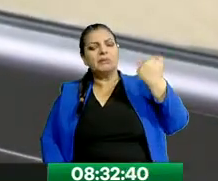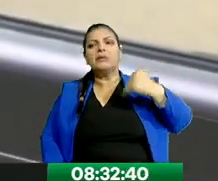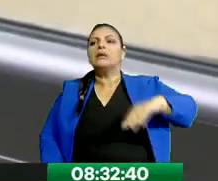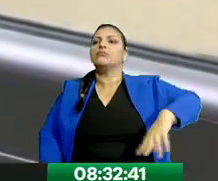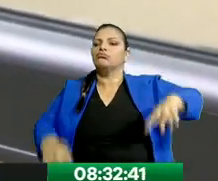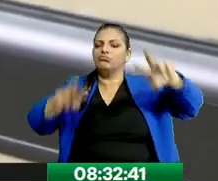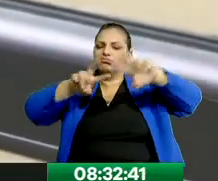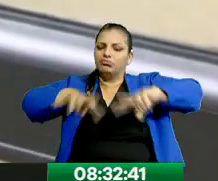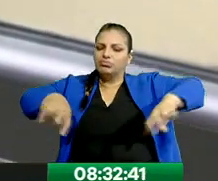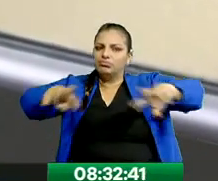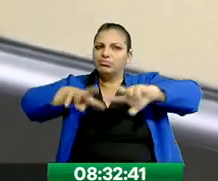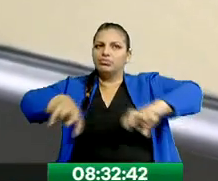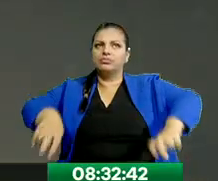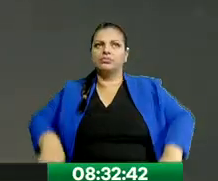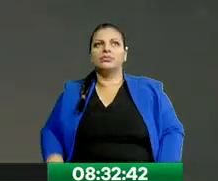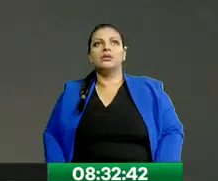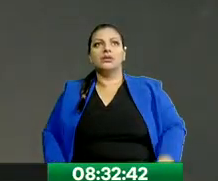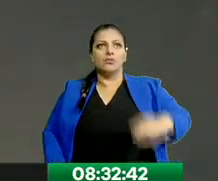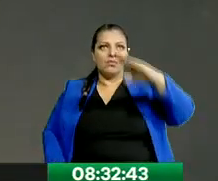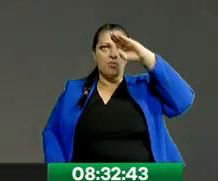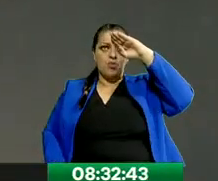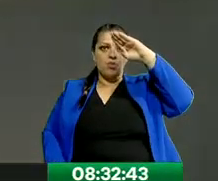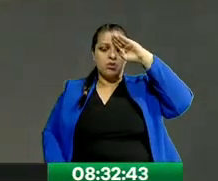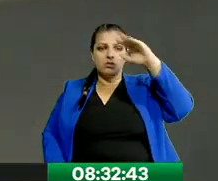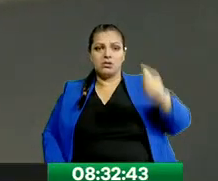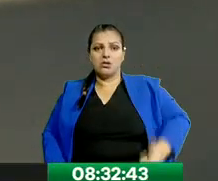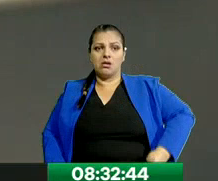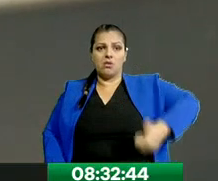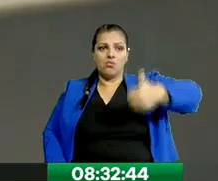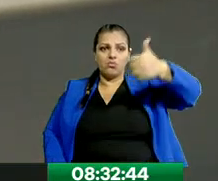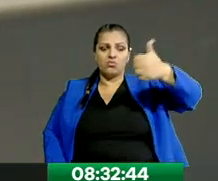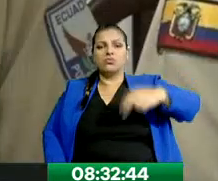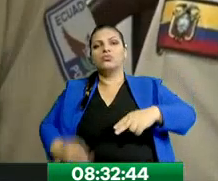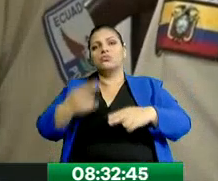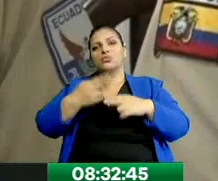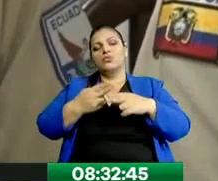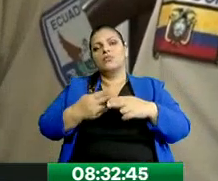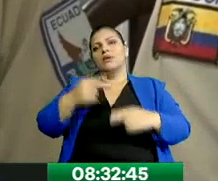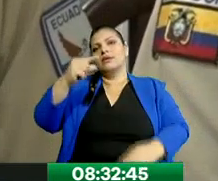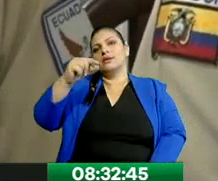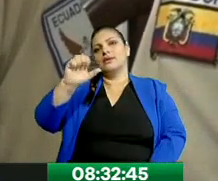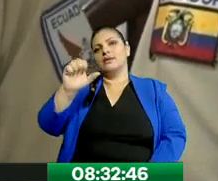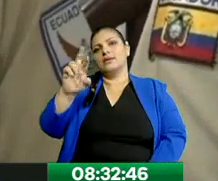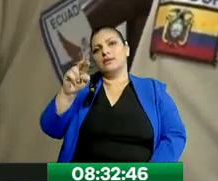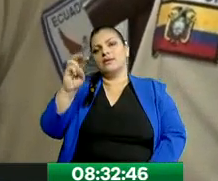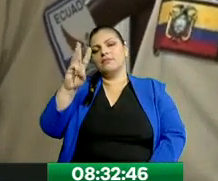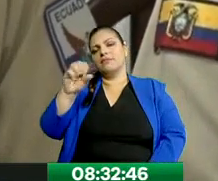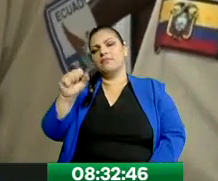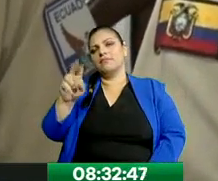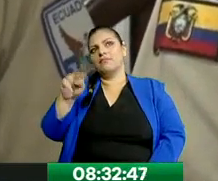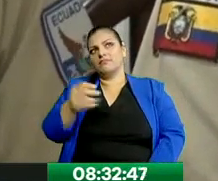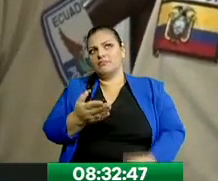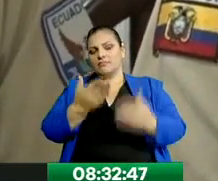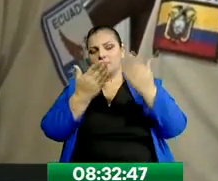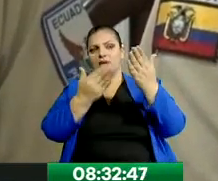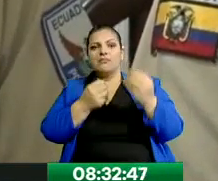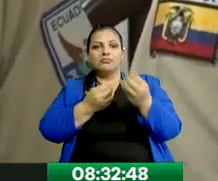comandante de la policía, Germán Ceballos, señaló que están realizando las investigaciones. En forma inmediata, nosotros